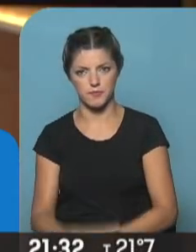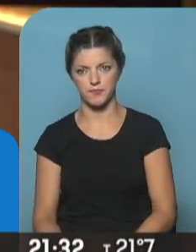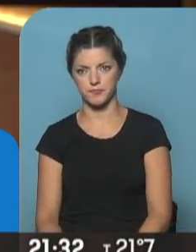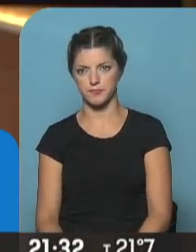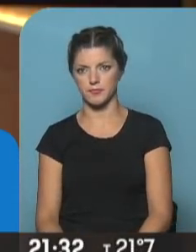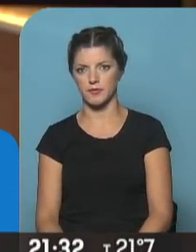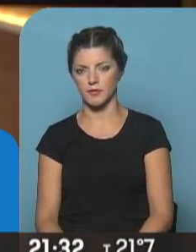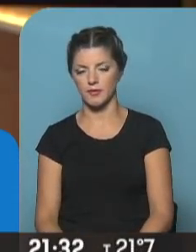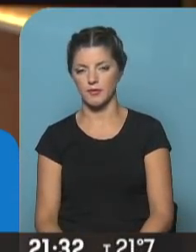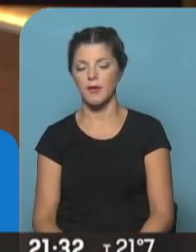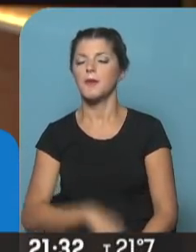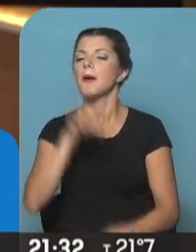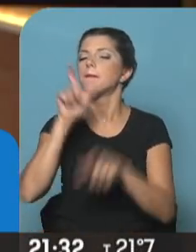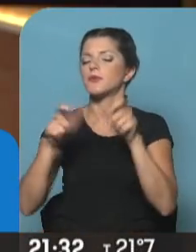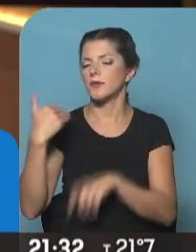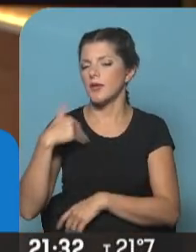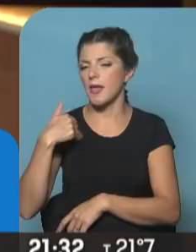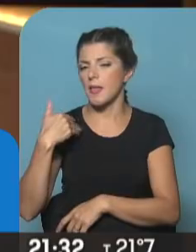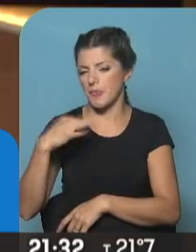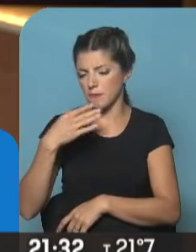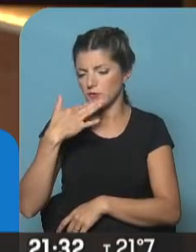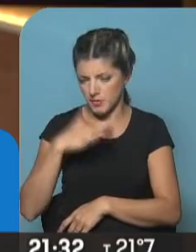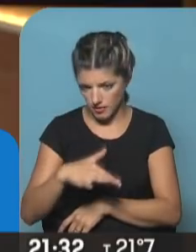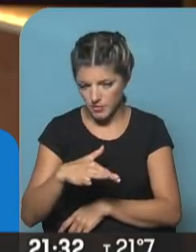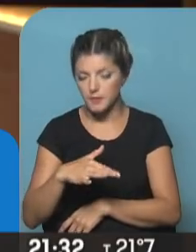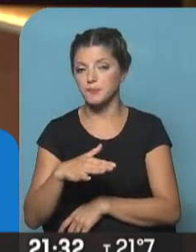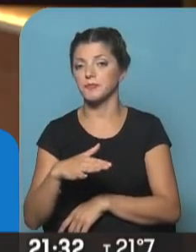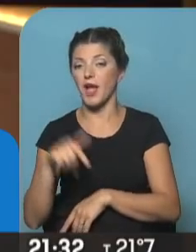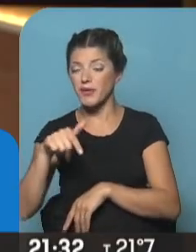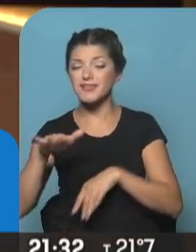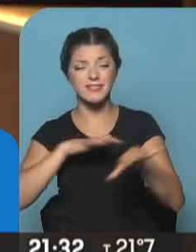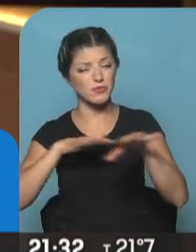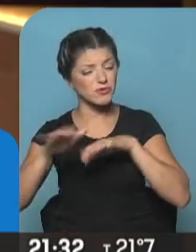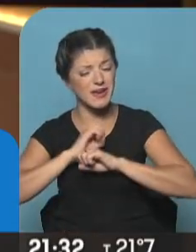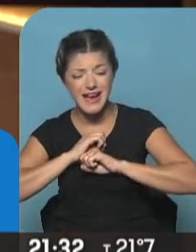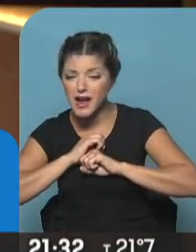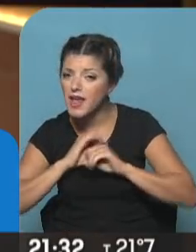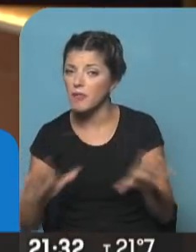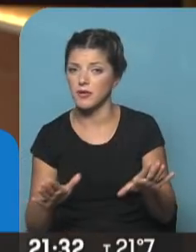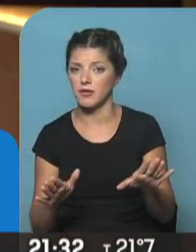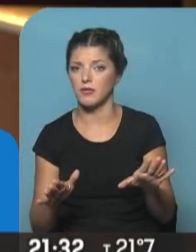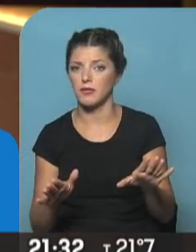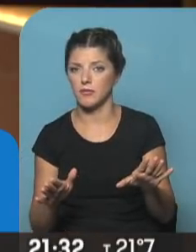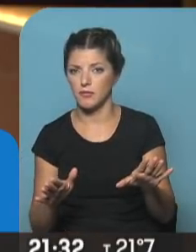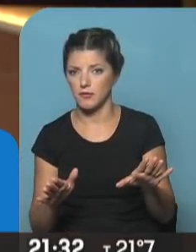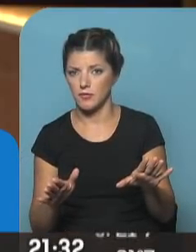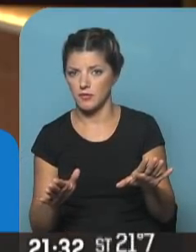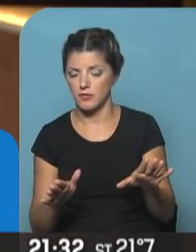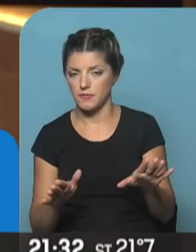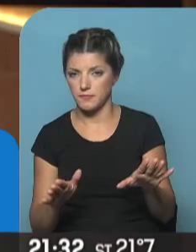conciencia los argentinos es de una situación gravísima que estamos viviendo y que pareciera que no ha encarnado en la